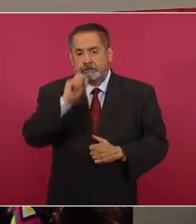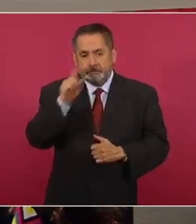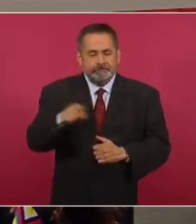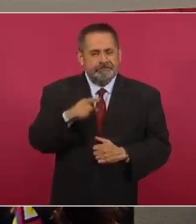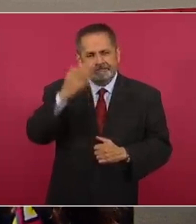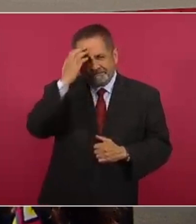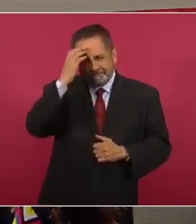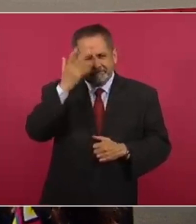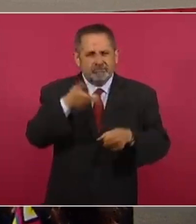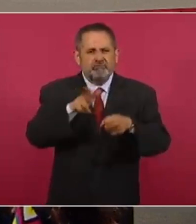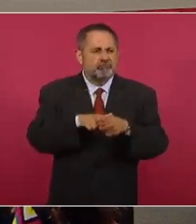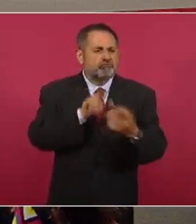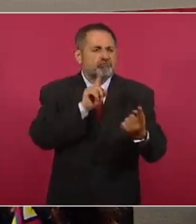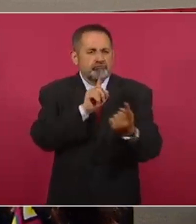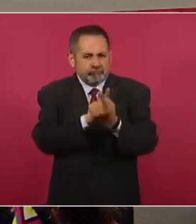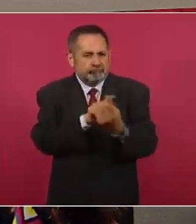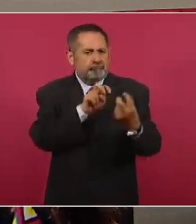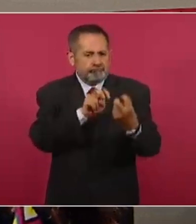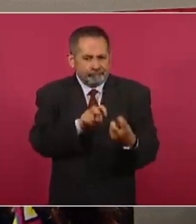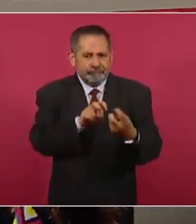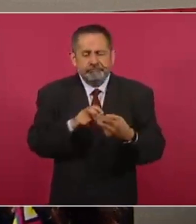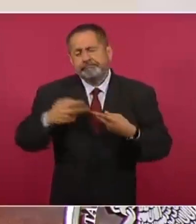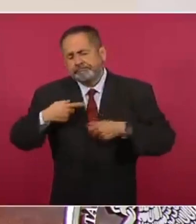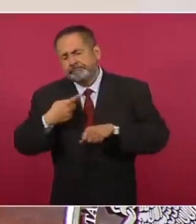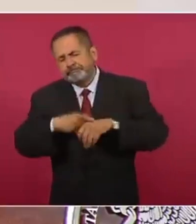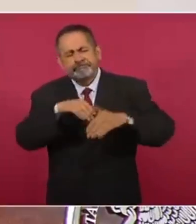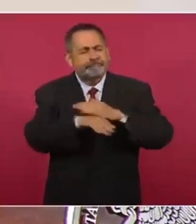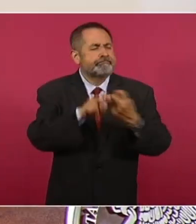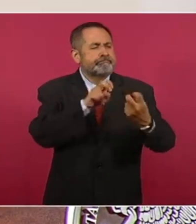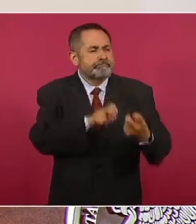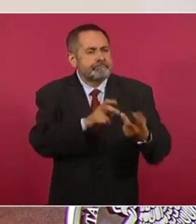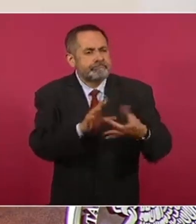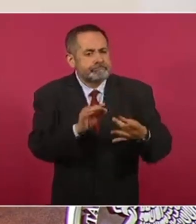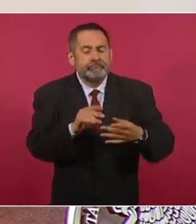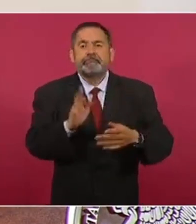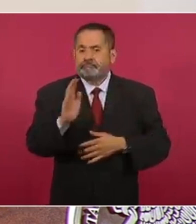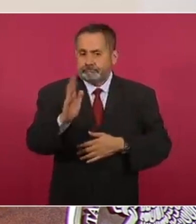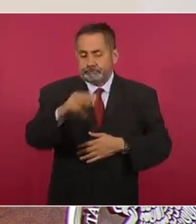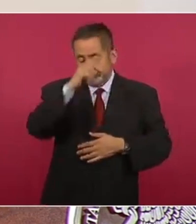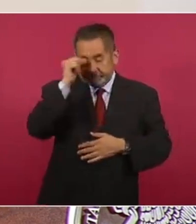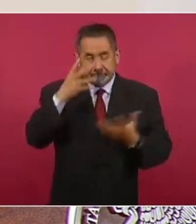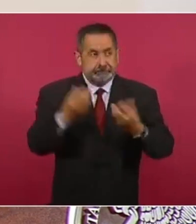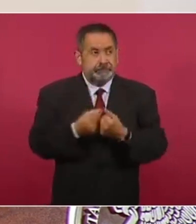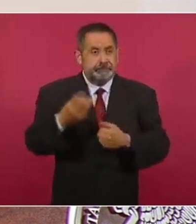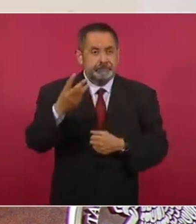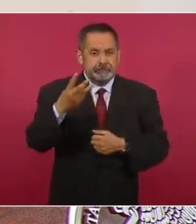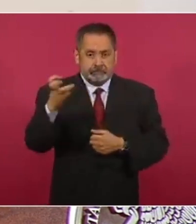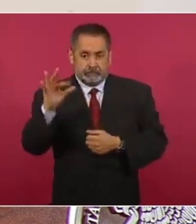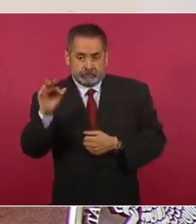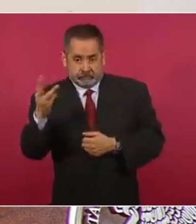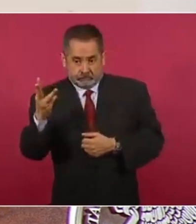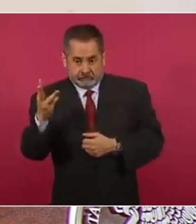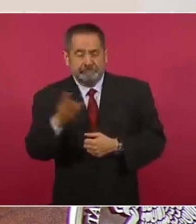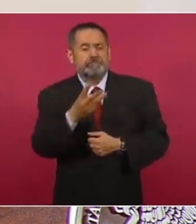decir las clínicas de primer nivel de nayarit son ya 300 de 343 que se están